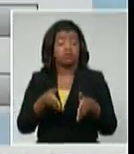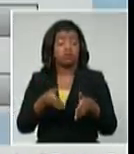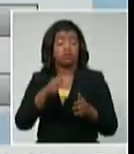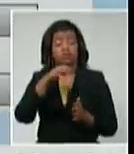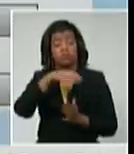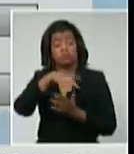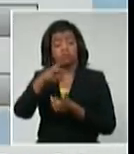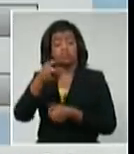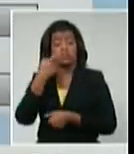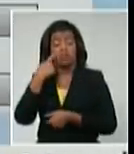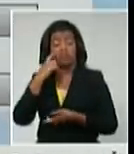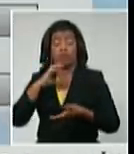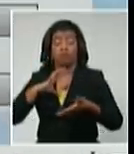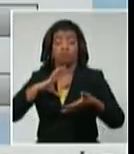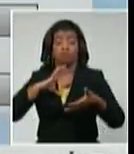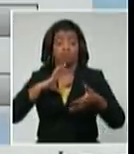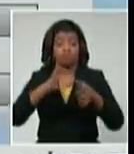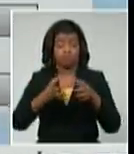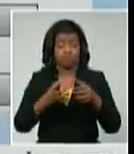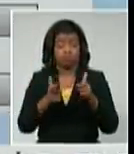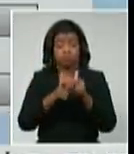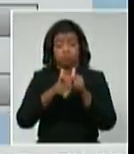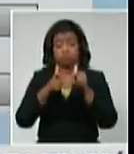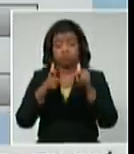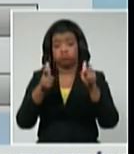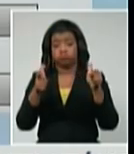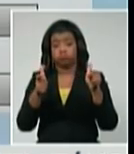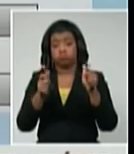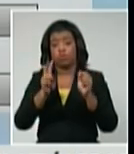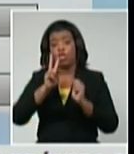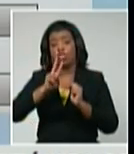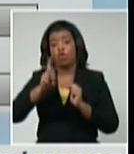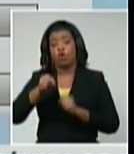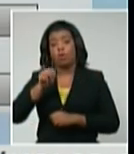la letalidad sea de